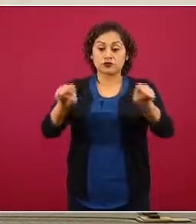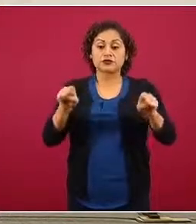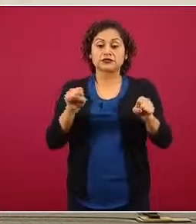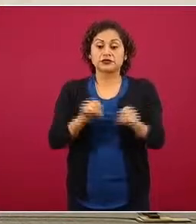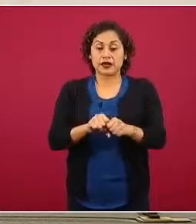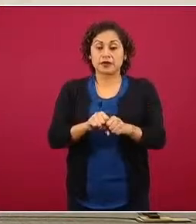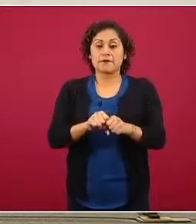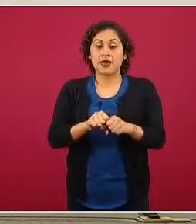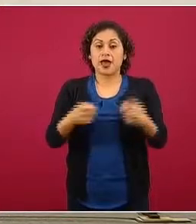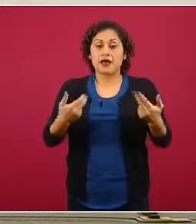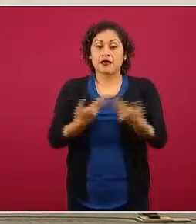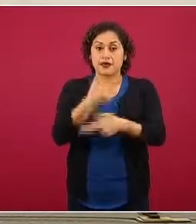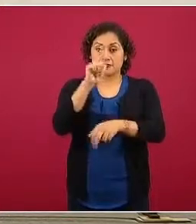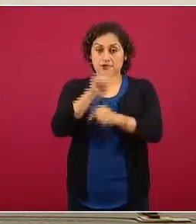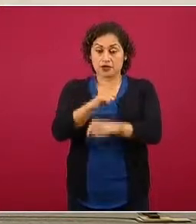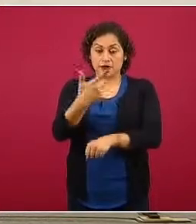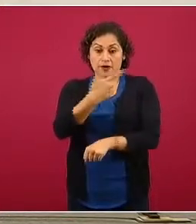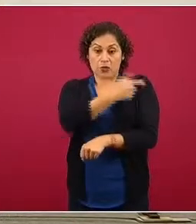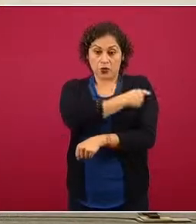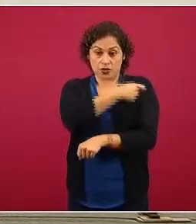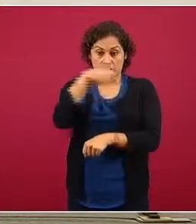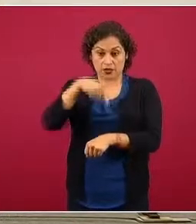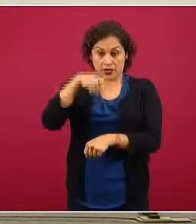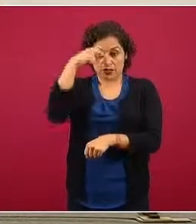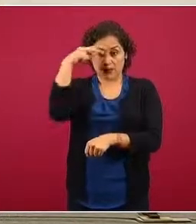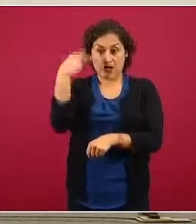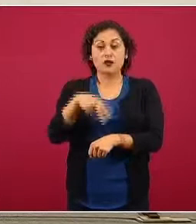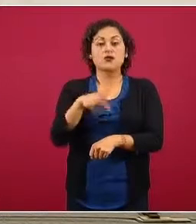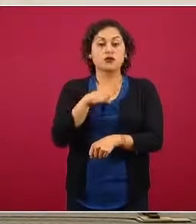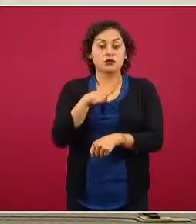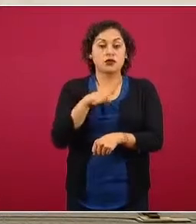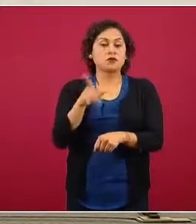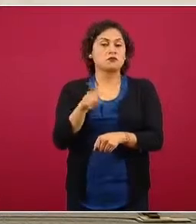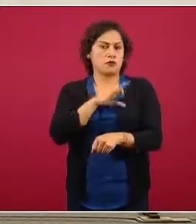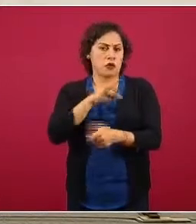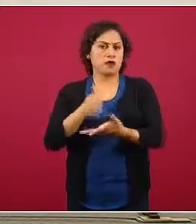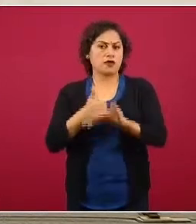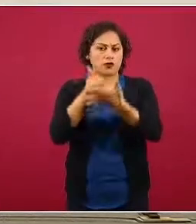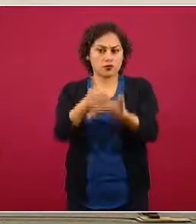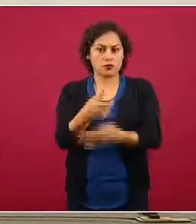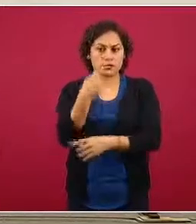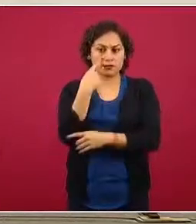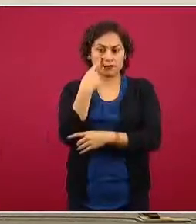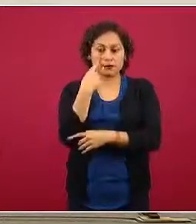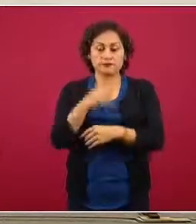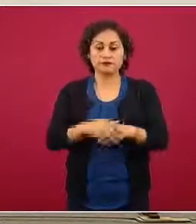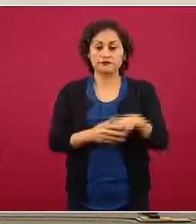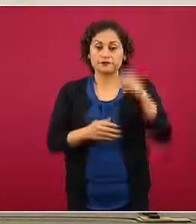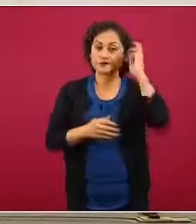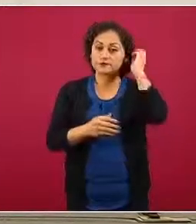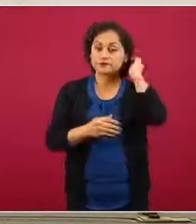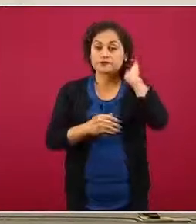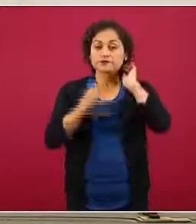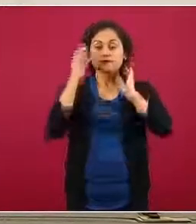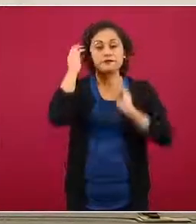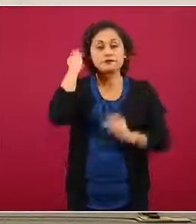nacional de vacunación que pudieran ser subsanadas. Y esto,